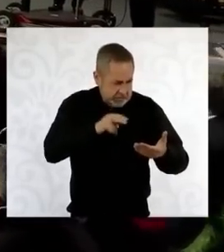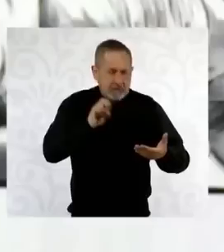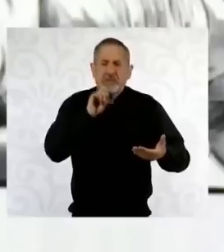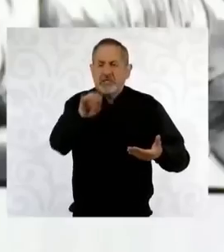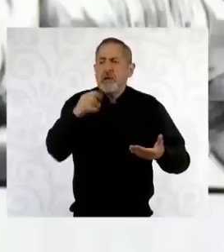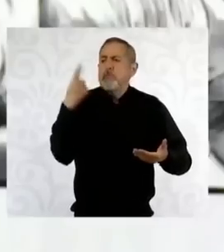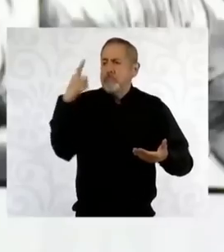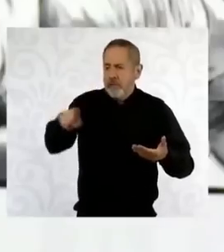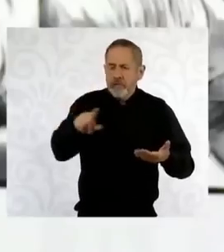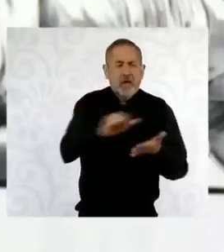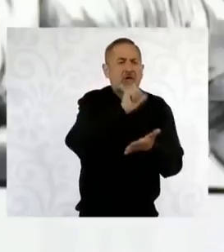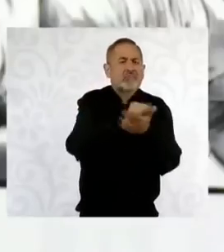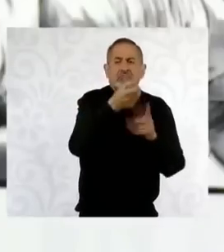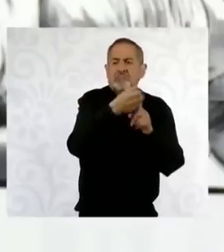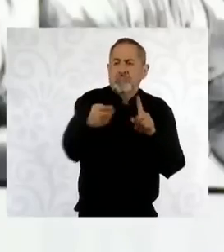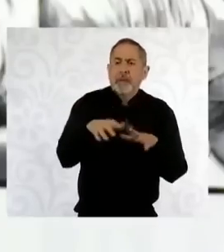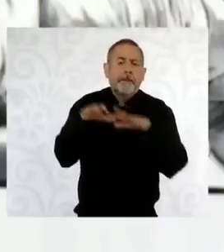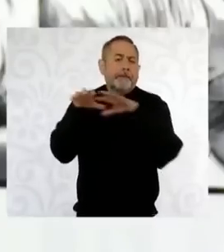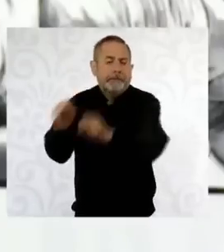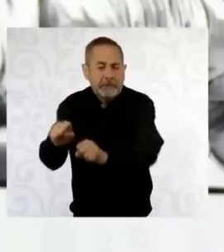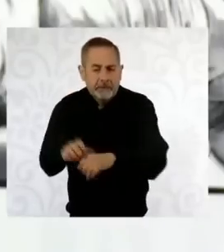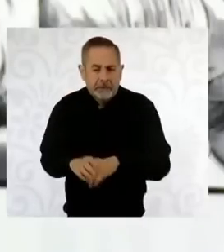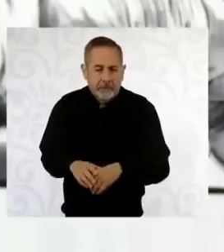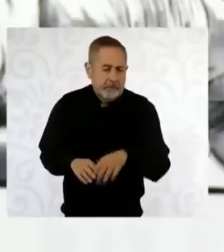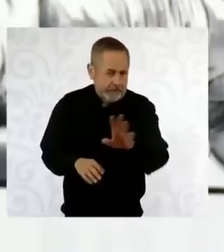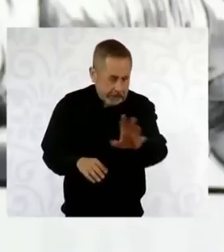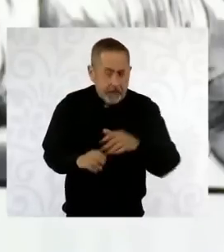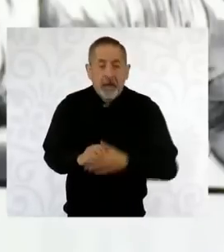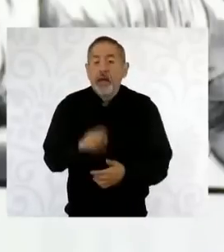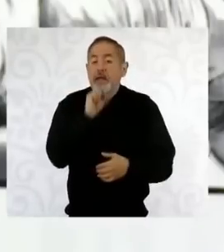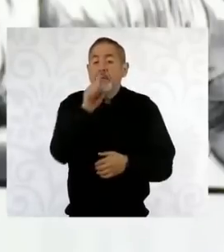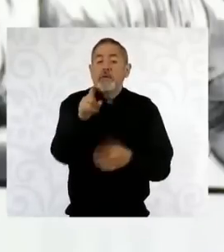dicho mucho de la prisión preventiva oficiosa.